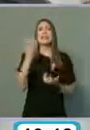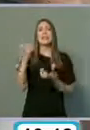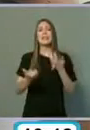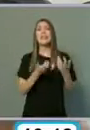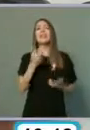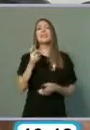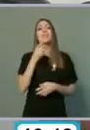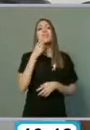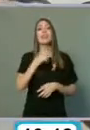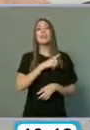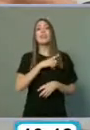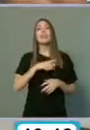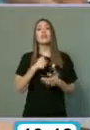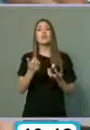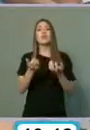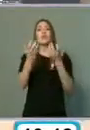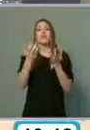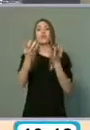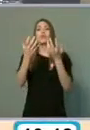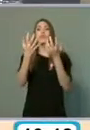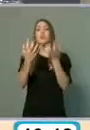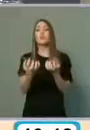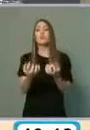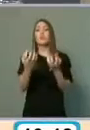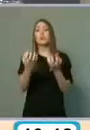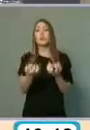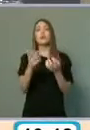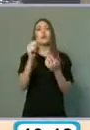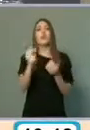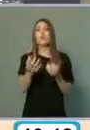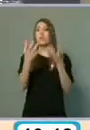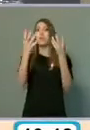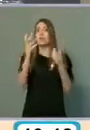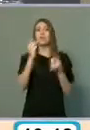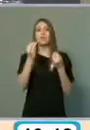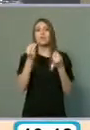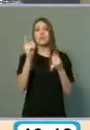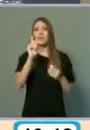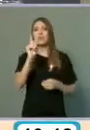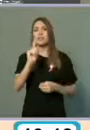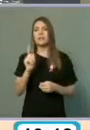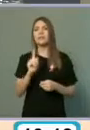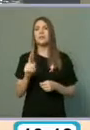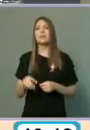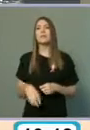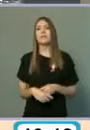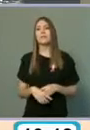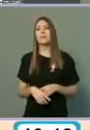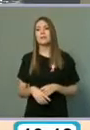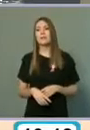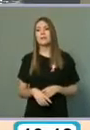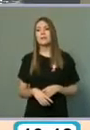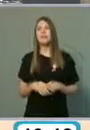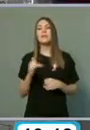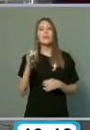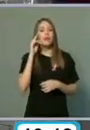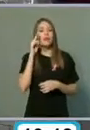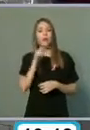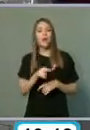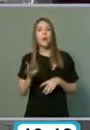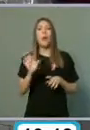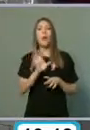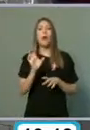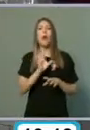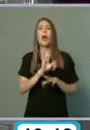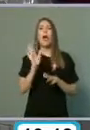Ah. A flama bajita. A que fuego ser- lento, A fuego lento, revoltosa. exactamente. Hay que esperar a que deje de burbujear. Es como yo donde me doy cuenta que ya está Que